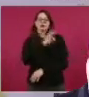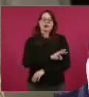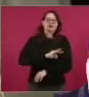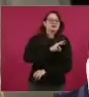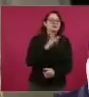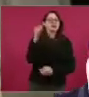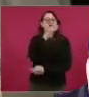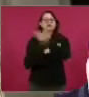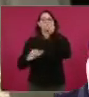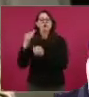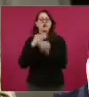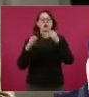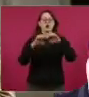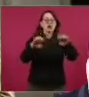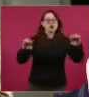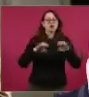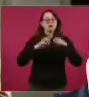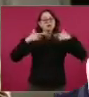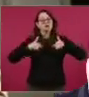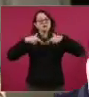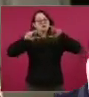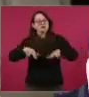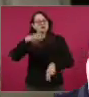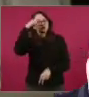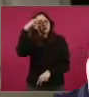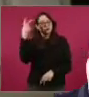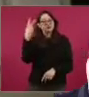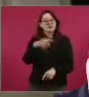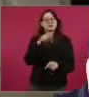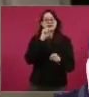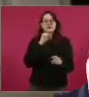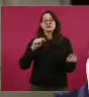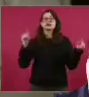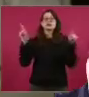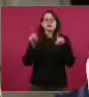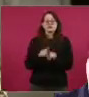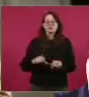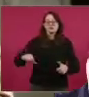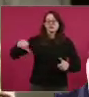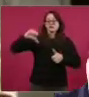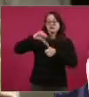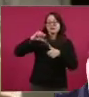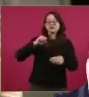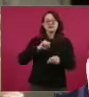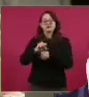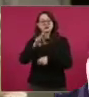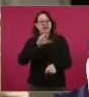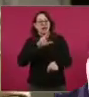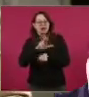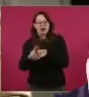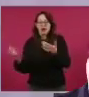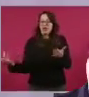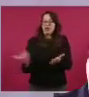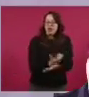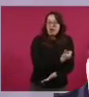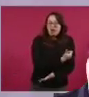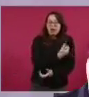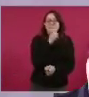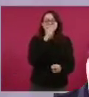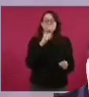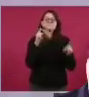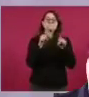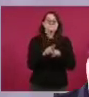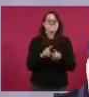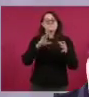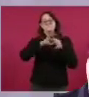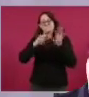que fue parte de los centroamericanos que ganó México en El Salvador, y también para todos los que son parte de Santiago